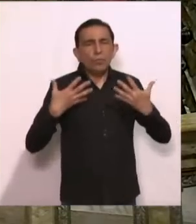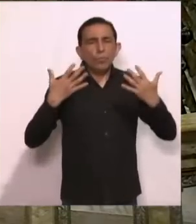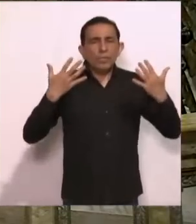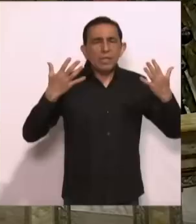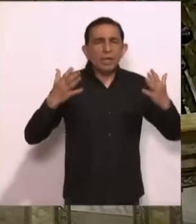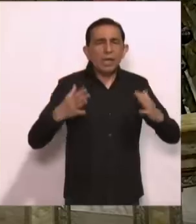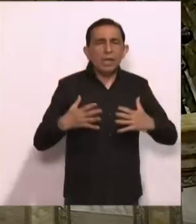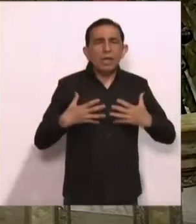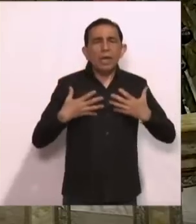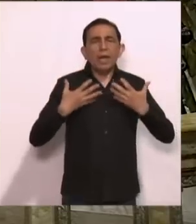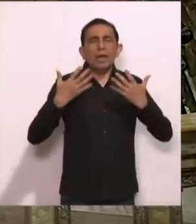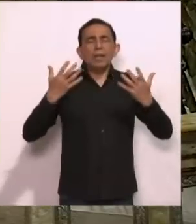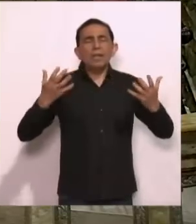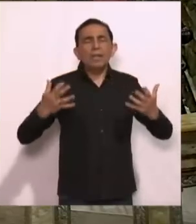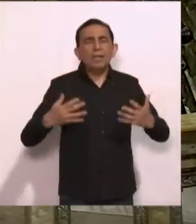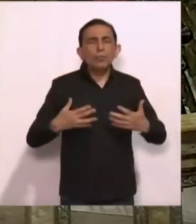aleluya,